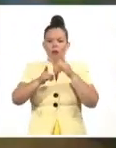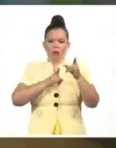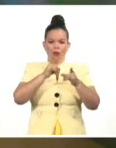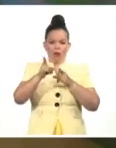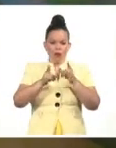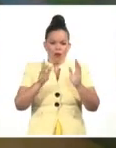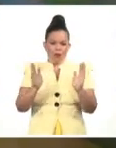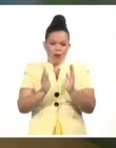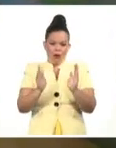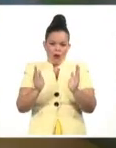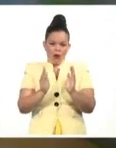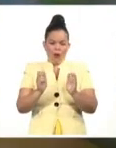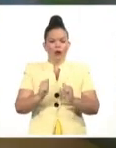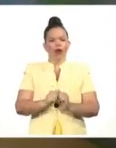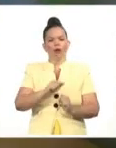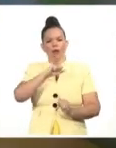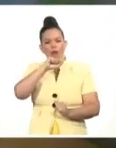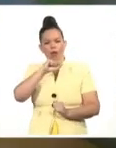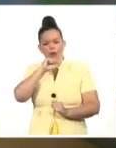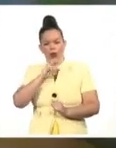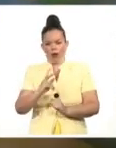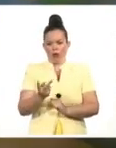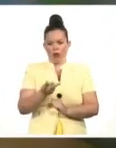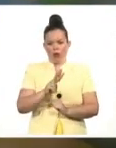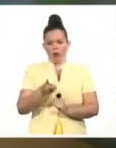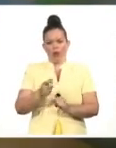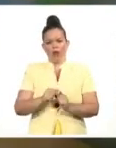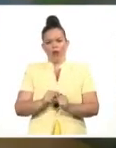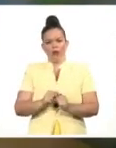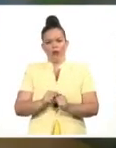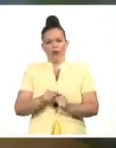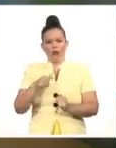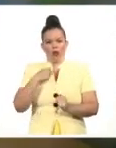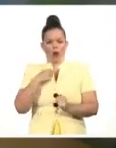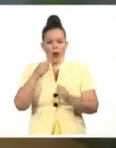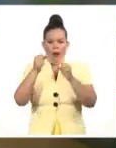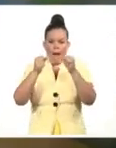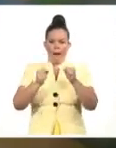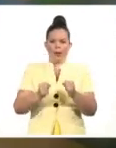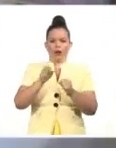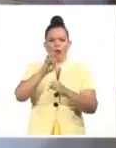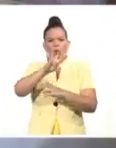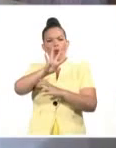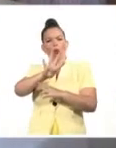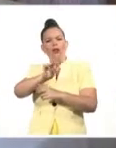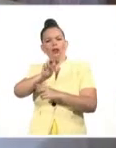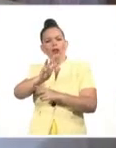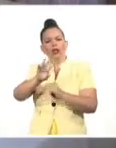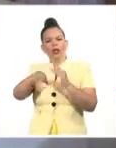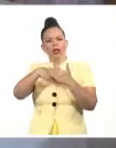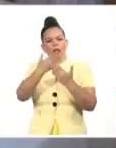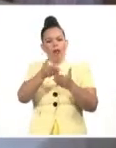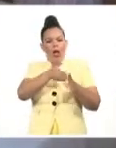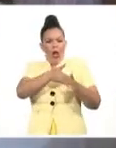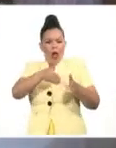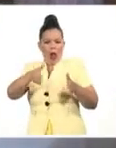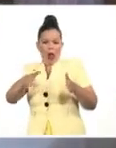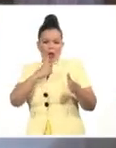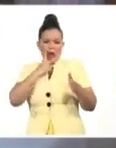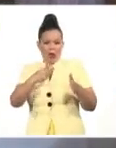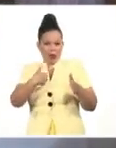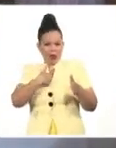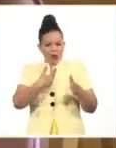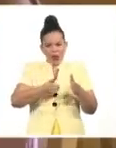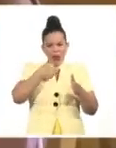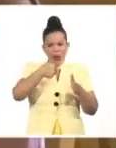ya 43 días aquí y hasta ahora todo ha estado bien. Se vela por el bienestar de la